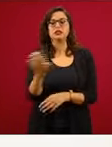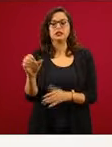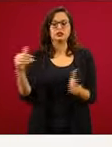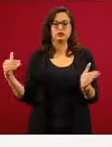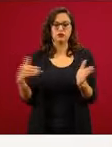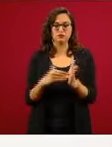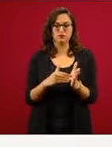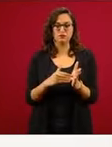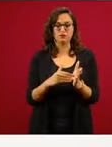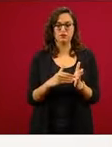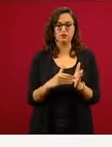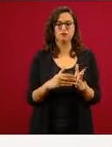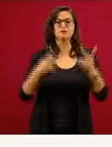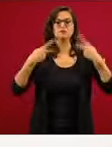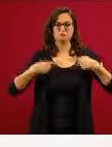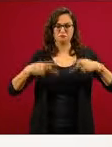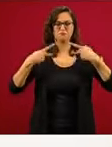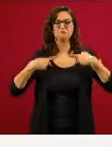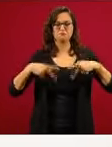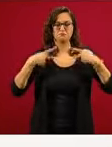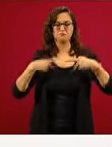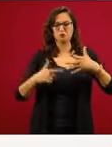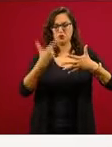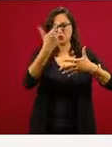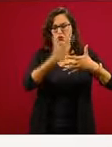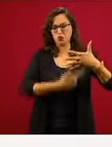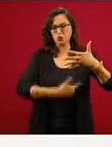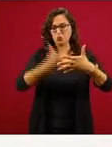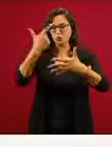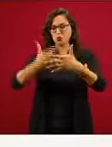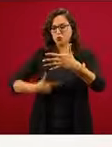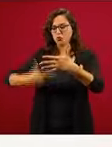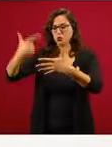20,500,000 trabajadores,